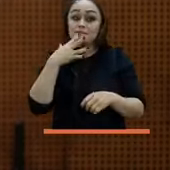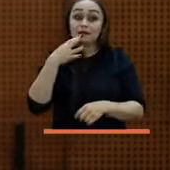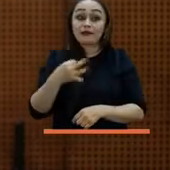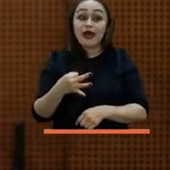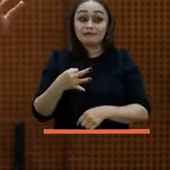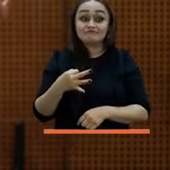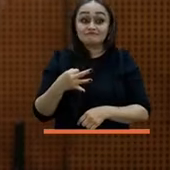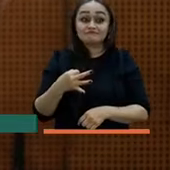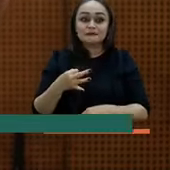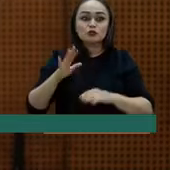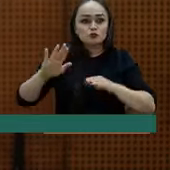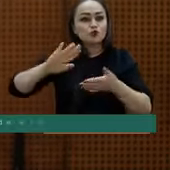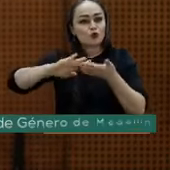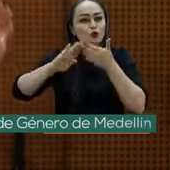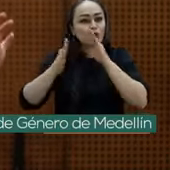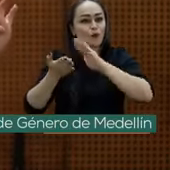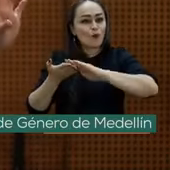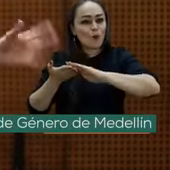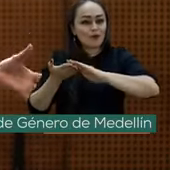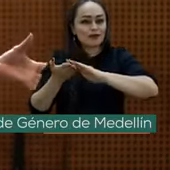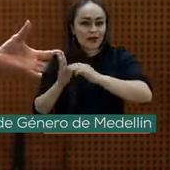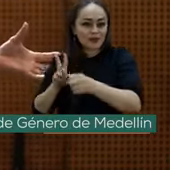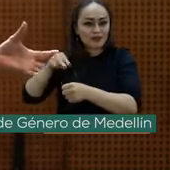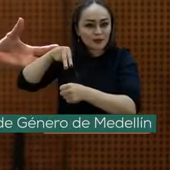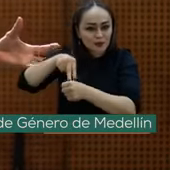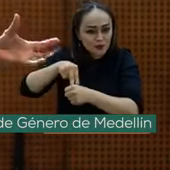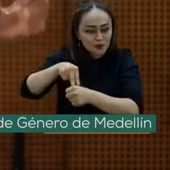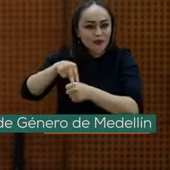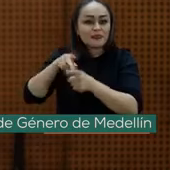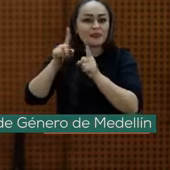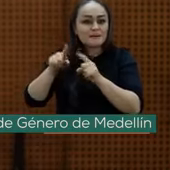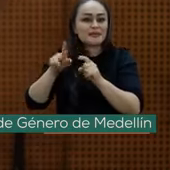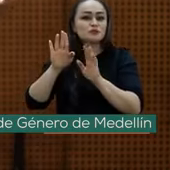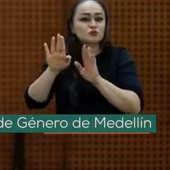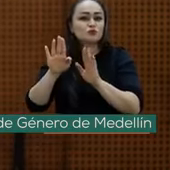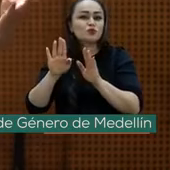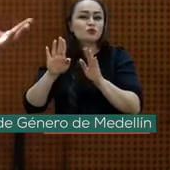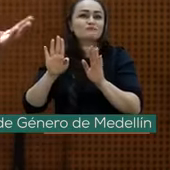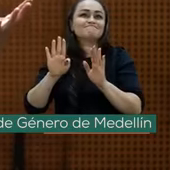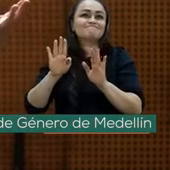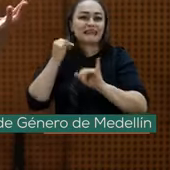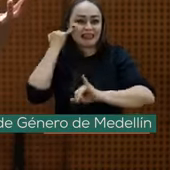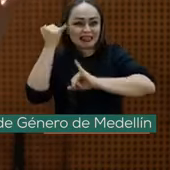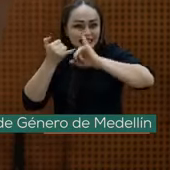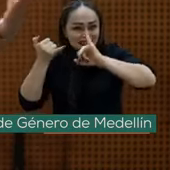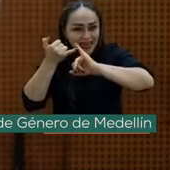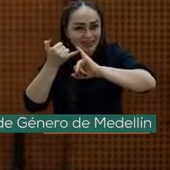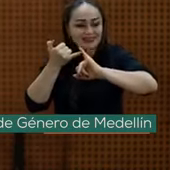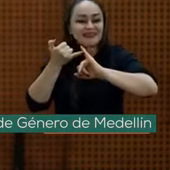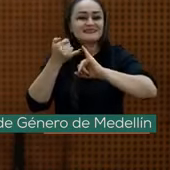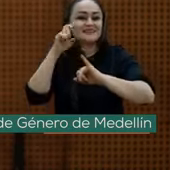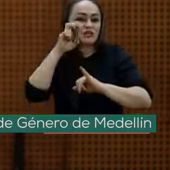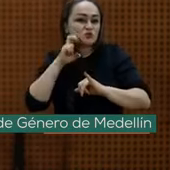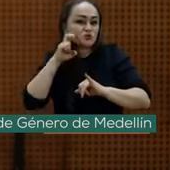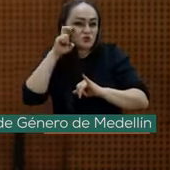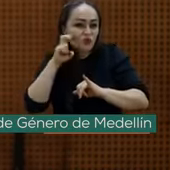las poblaciones étnicas y las identidades sexuales y de género entonces es muy bonito que tú lo pongas porque además nos permite a nosotros